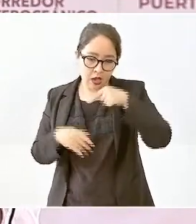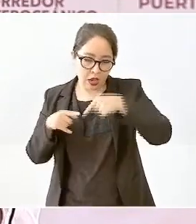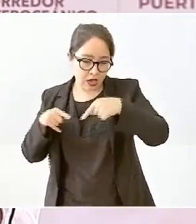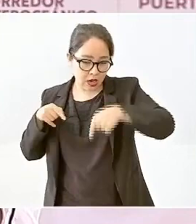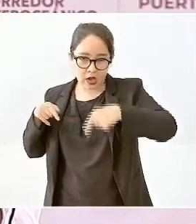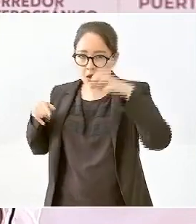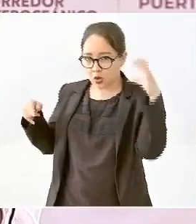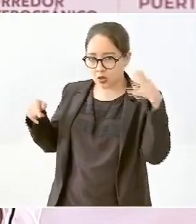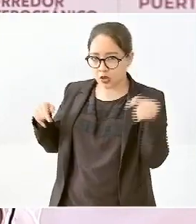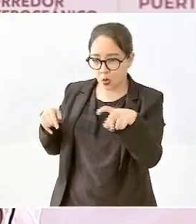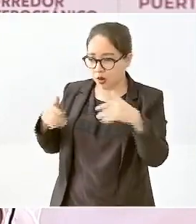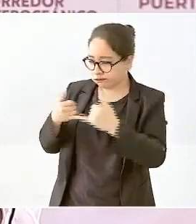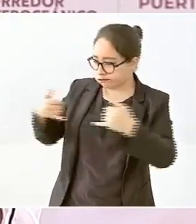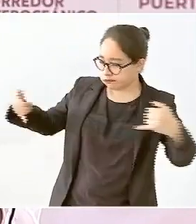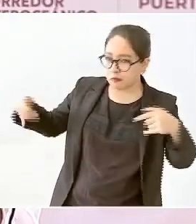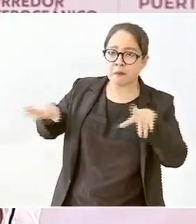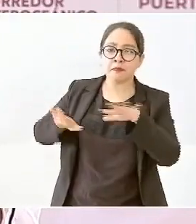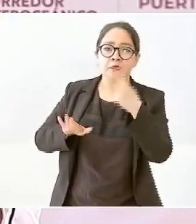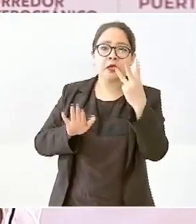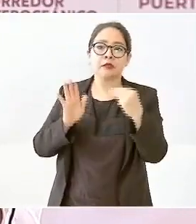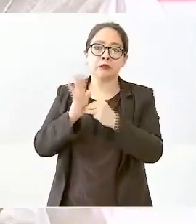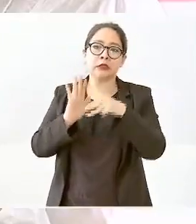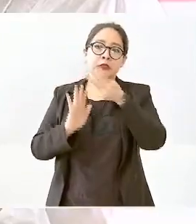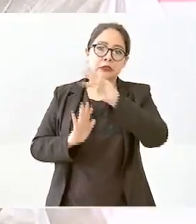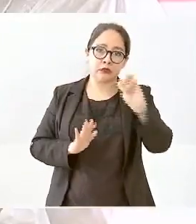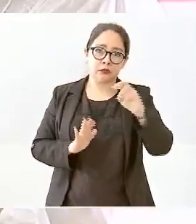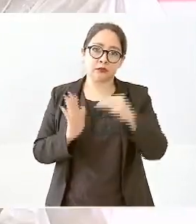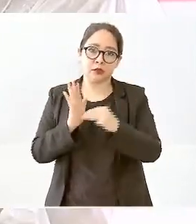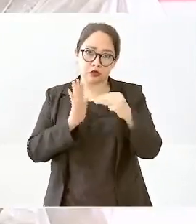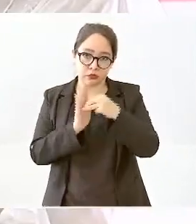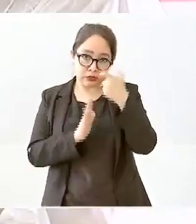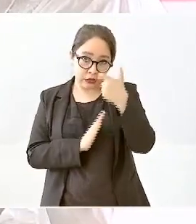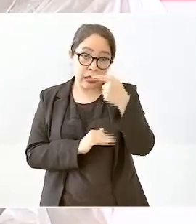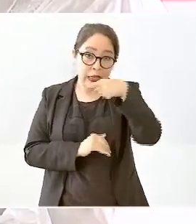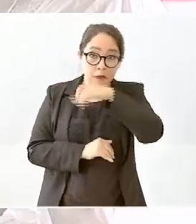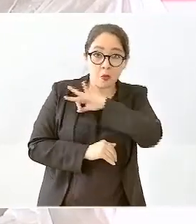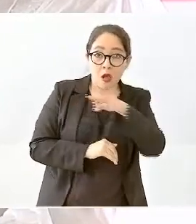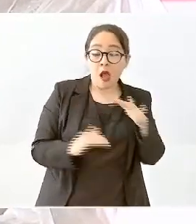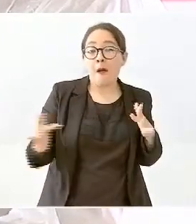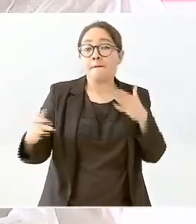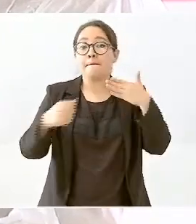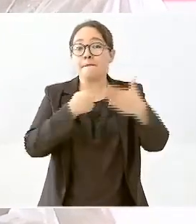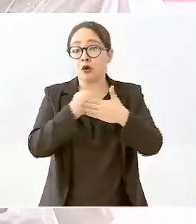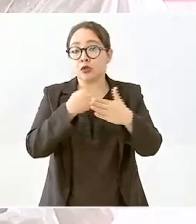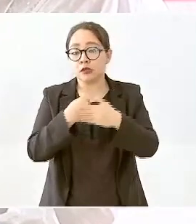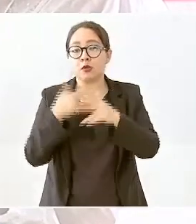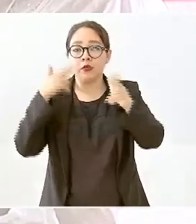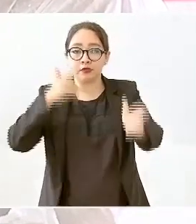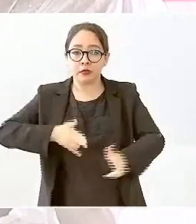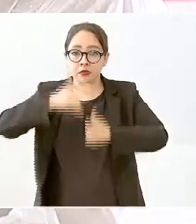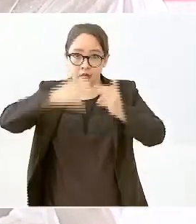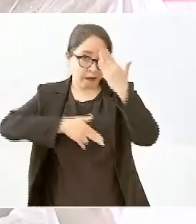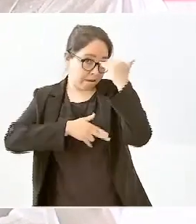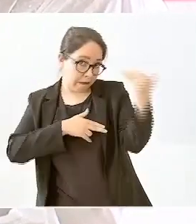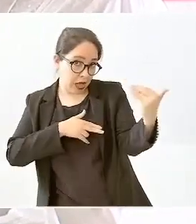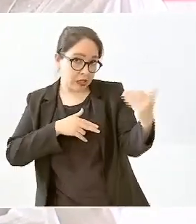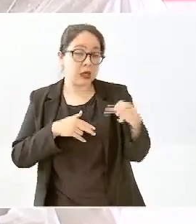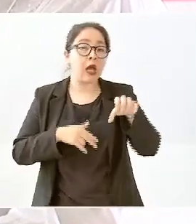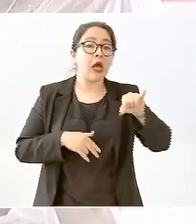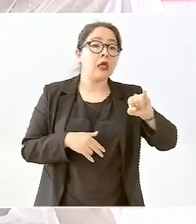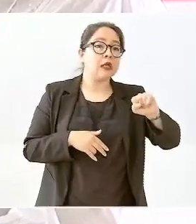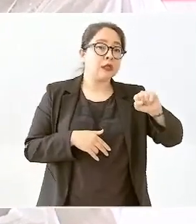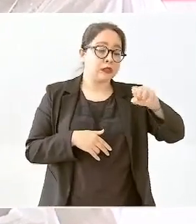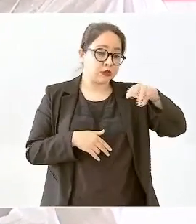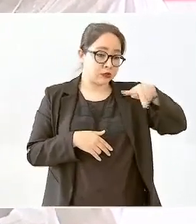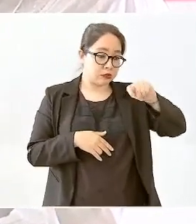de 3.300 millones de pesos. Esto permitirá conectar al Tren Maya con el Istmo y el sur de México,